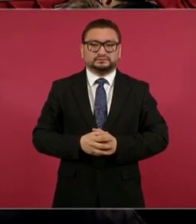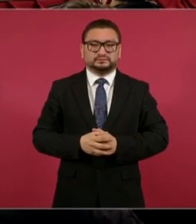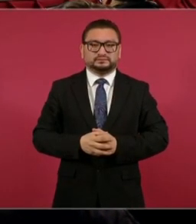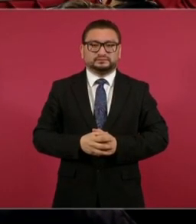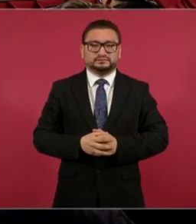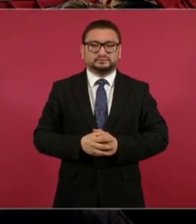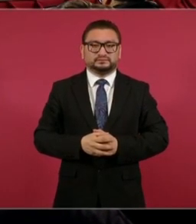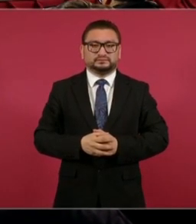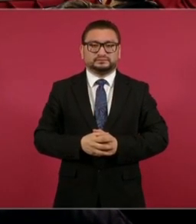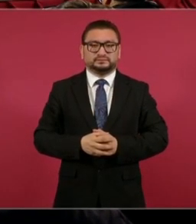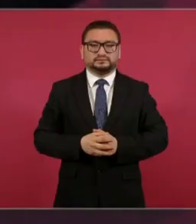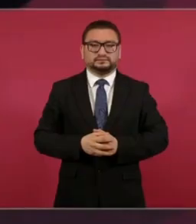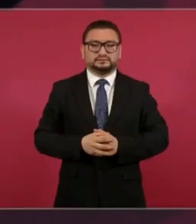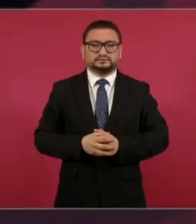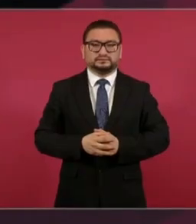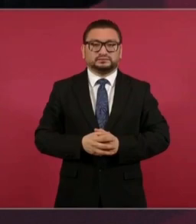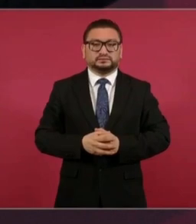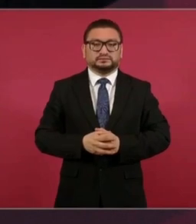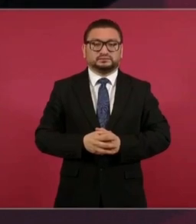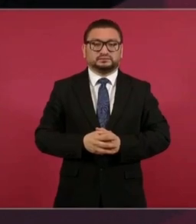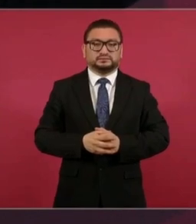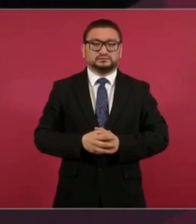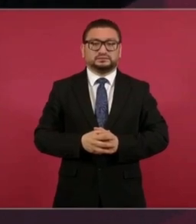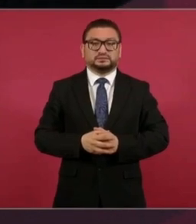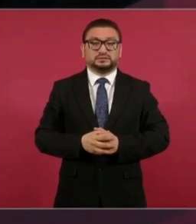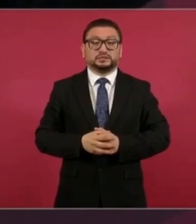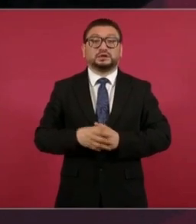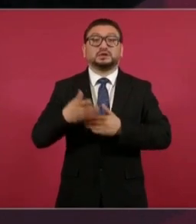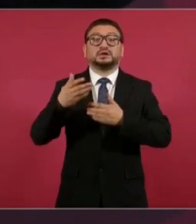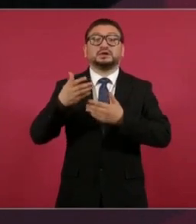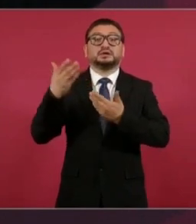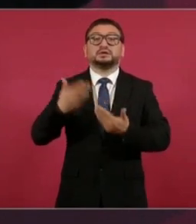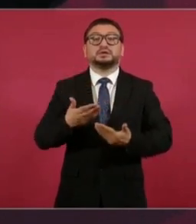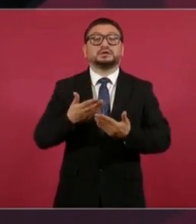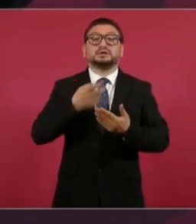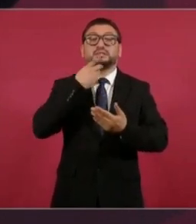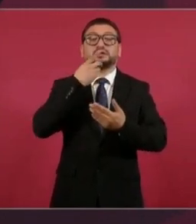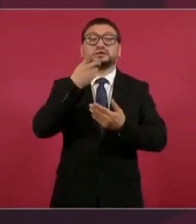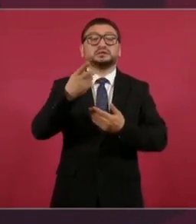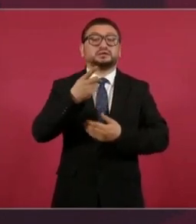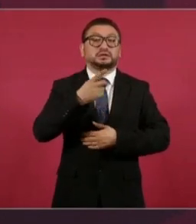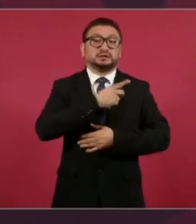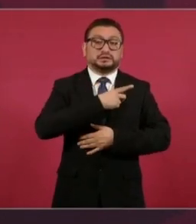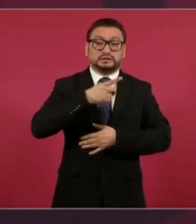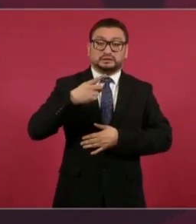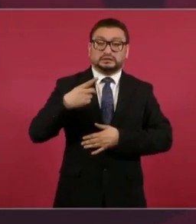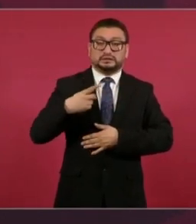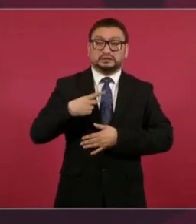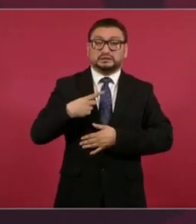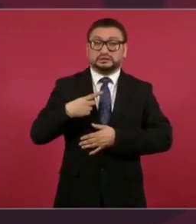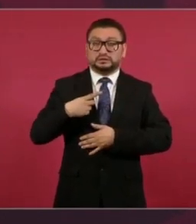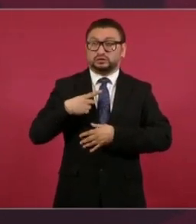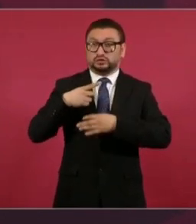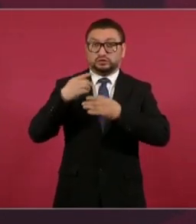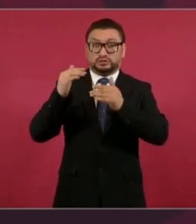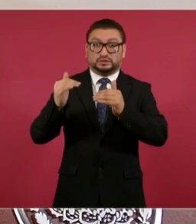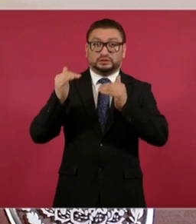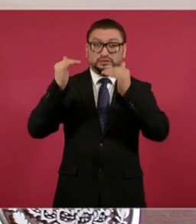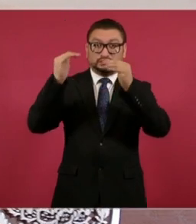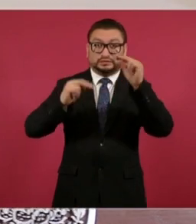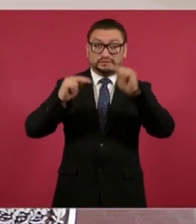llega y dice todas las deudas de los ricos de